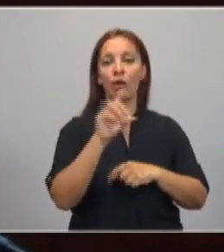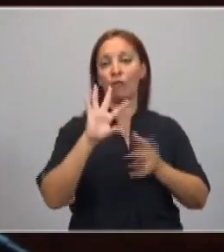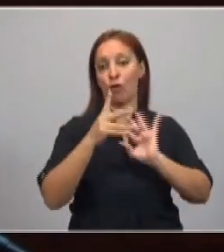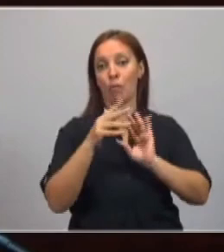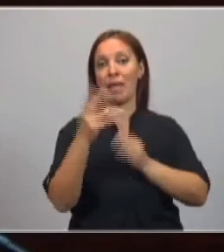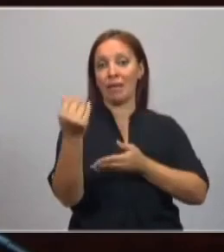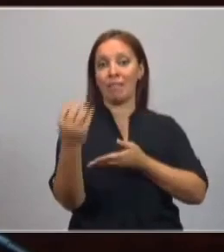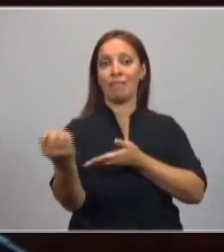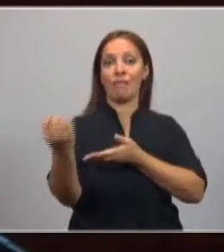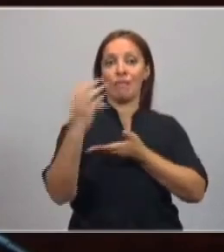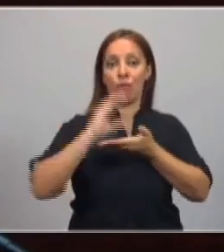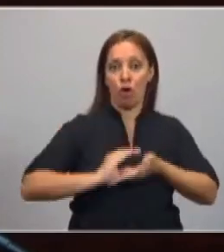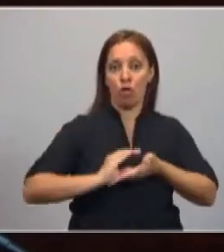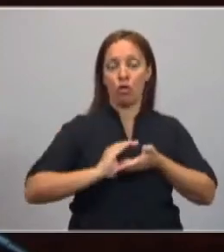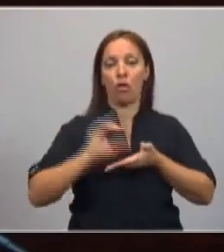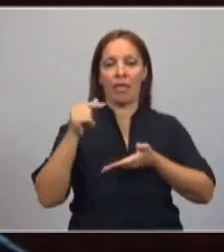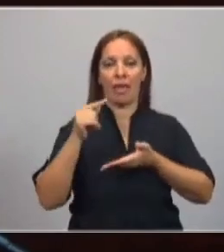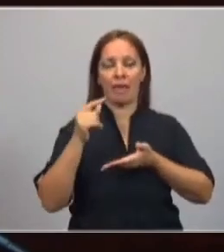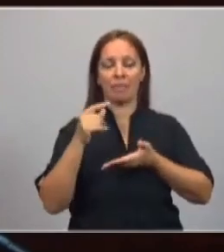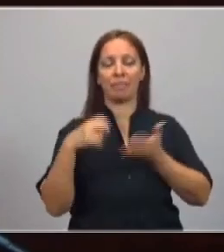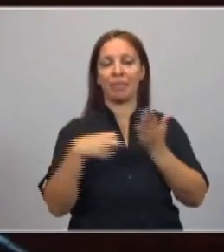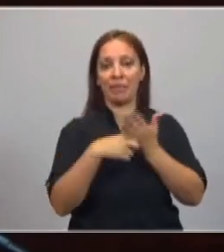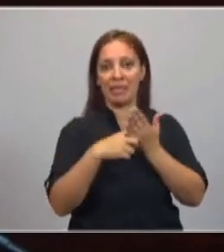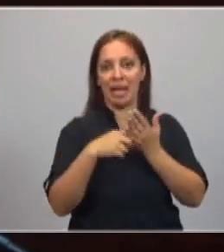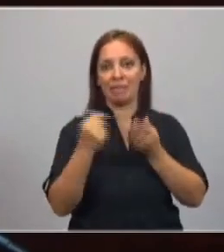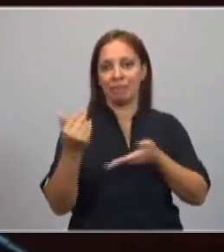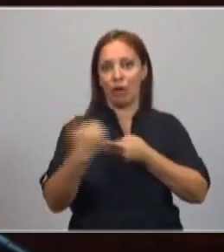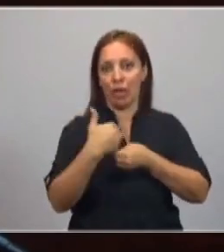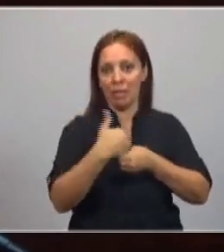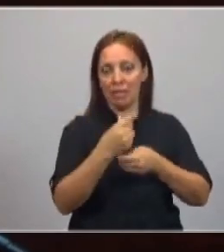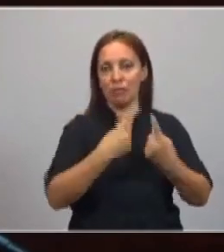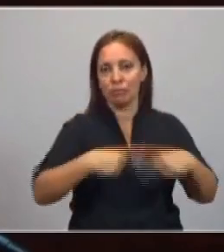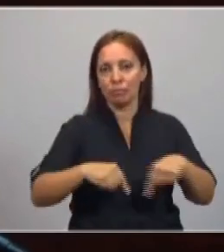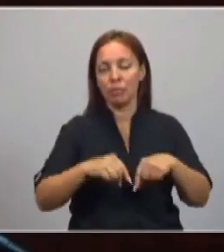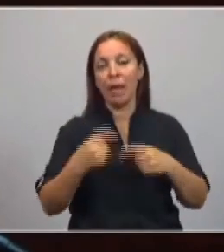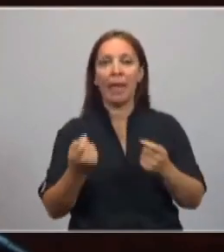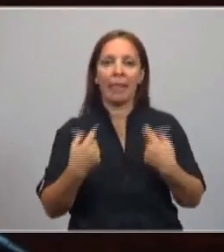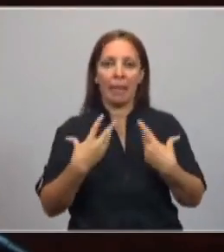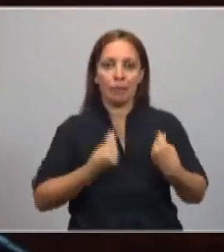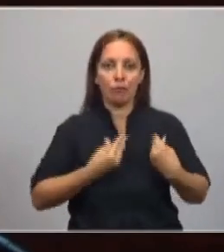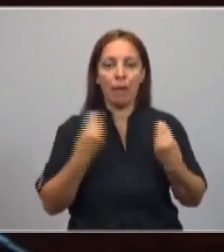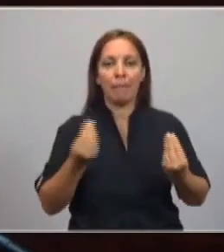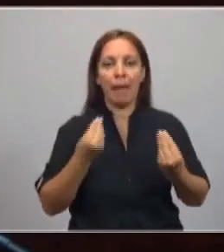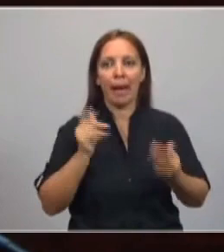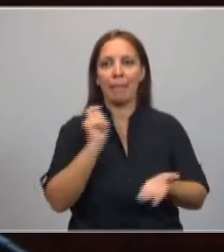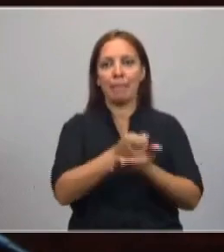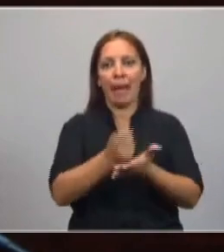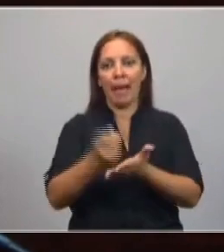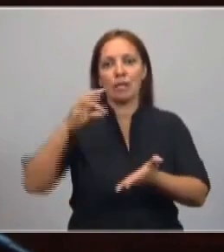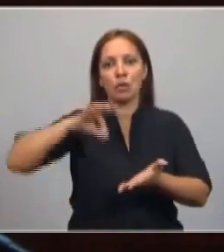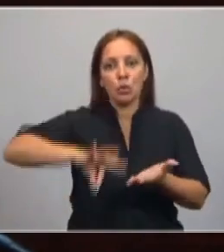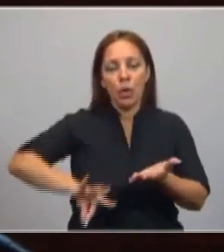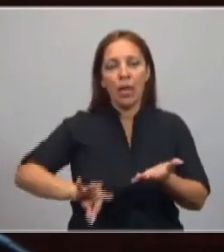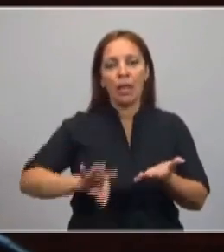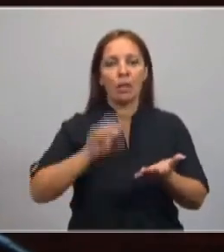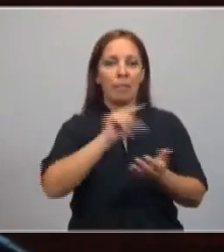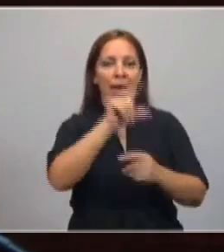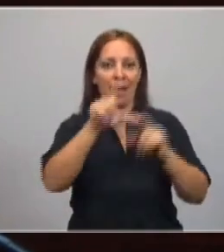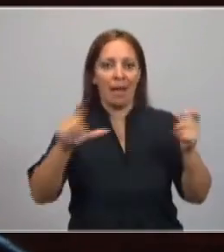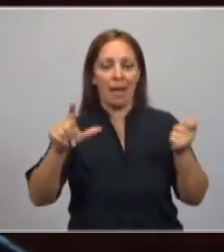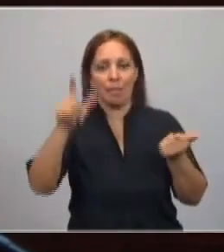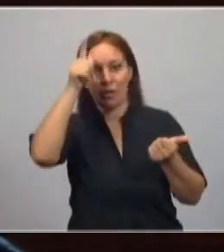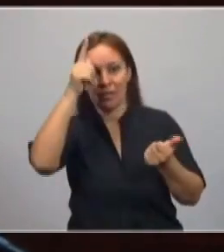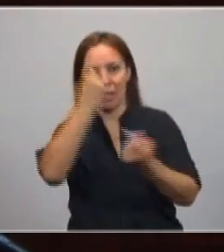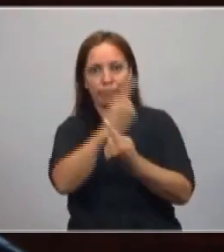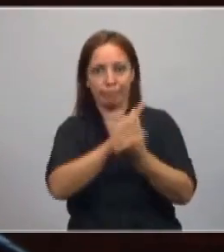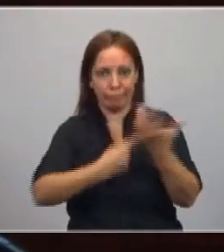de Fortalecimiento Fiscal, que además de otros usos generaba recursos para efectuar el pago salarial a nuestra fuerza de